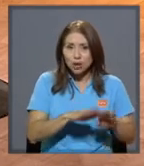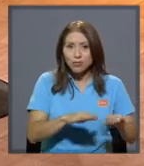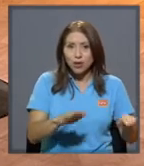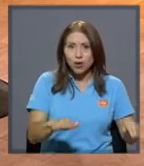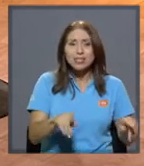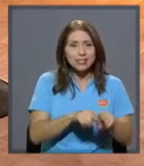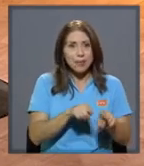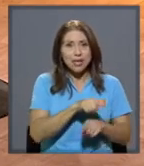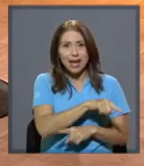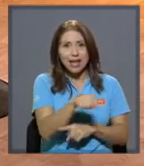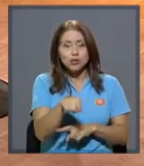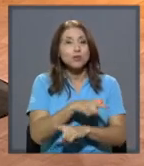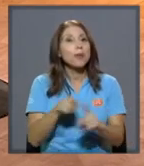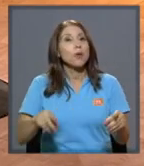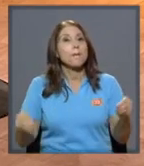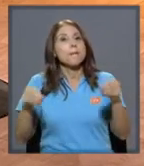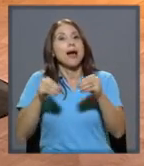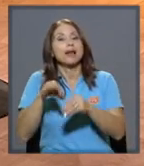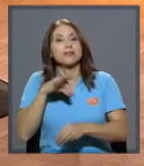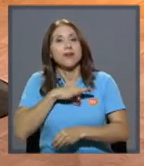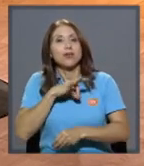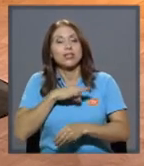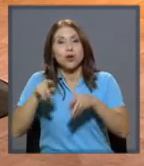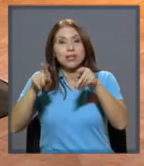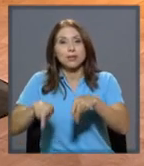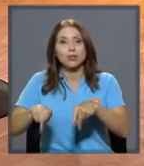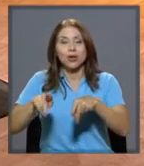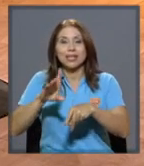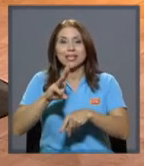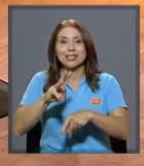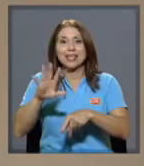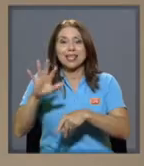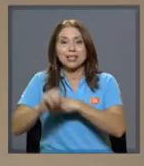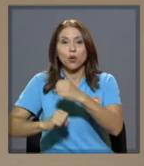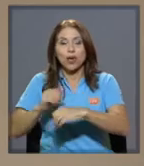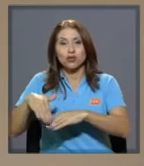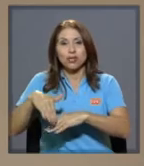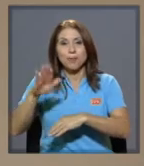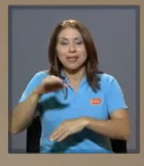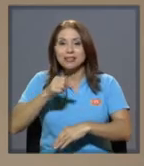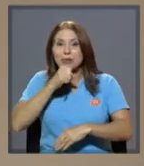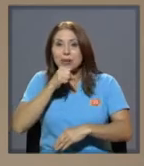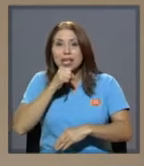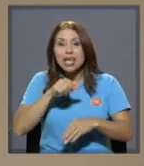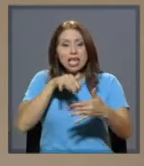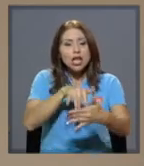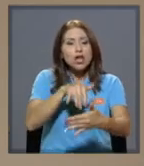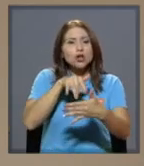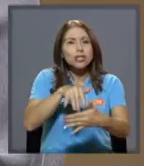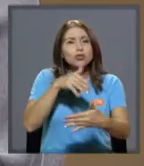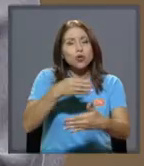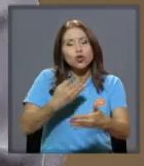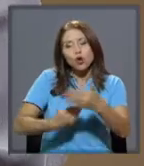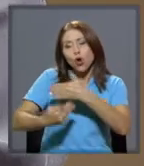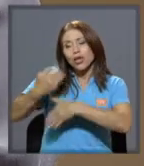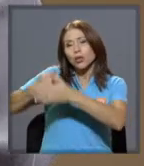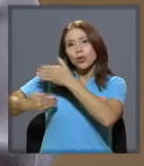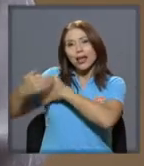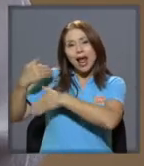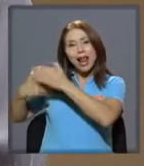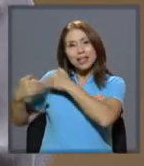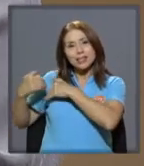pero favorecen en mayor grado a las personas de 65 años y más. Y los estudios longitudinales son los que nos permiten analizar